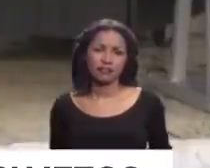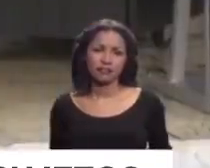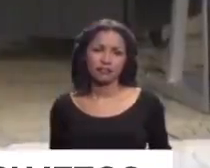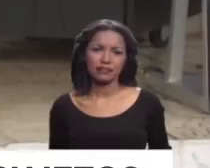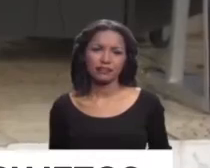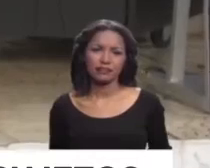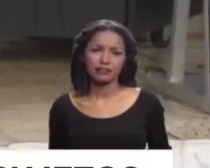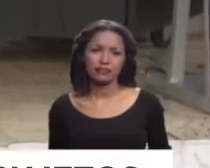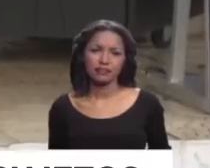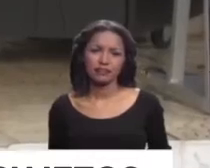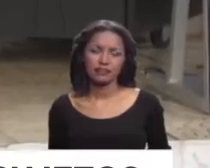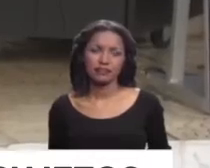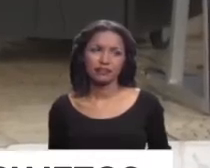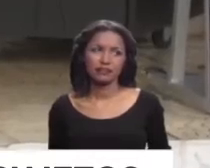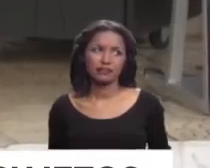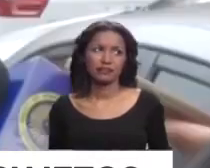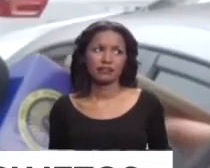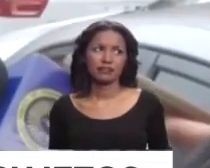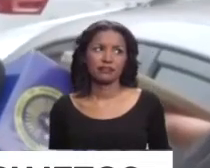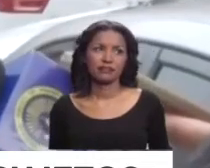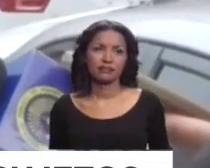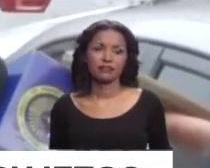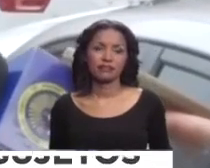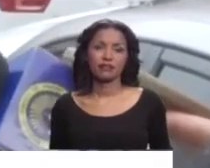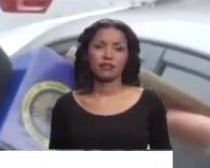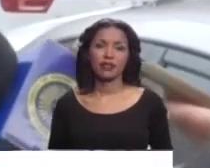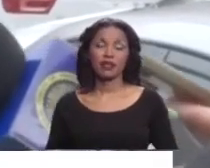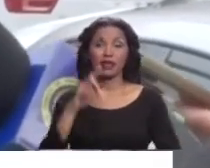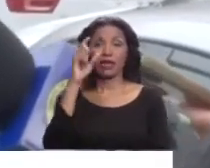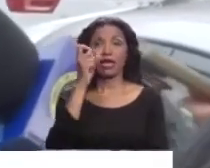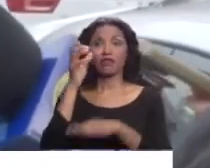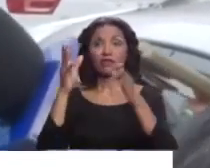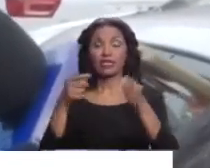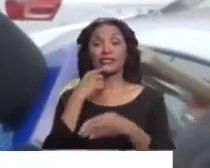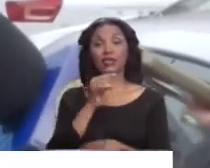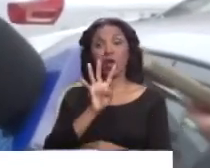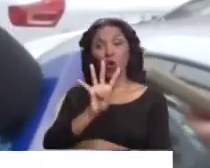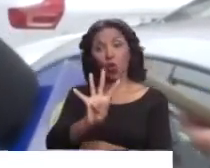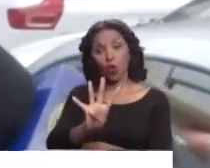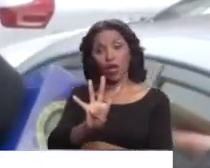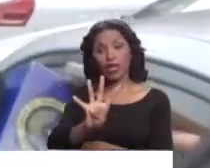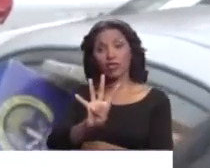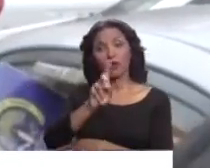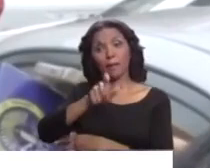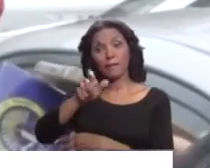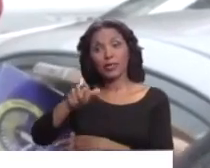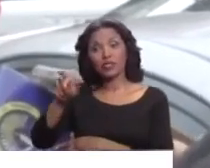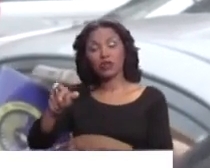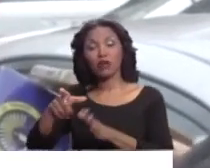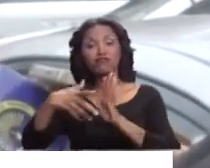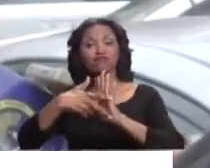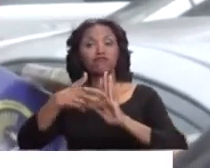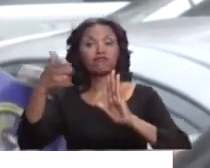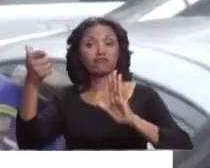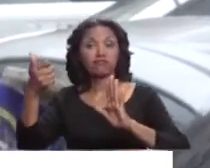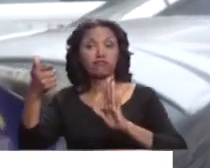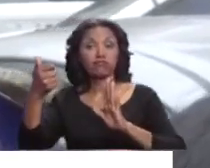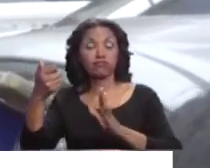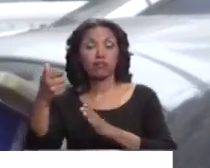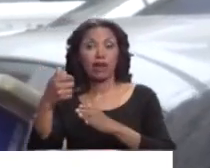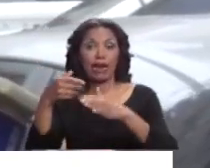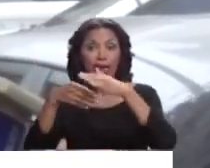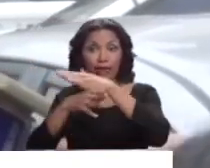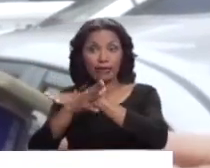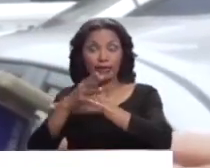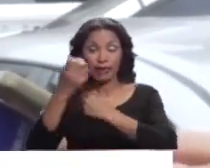inician por este robo? Alrededor de 4 personas ejecutan un robo a mano armada. 2 de estas personas